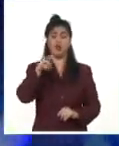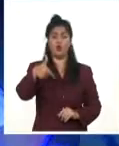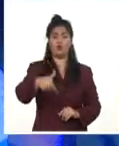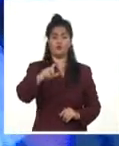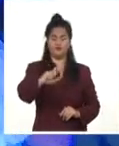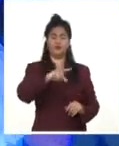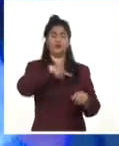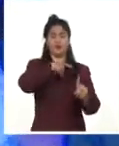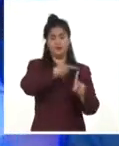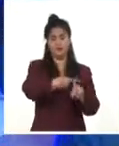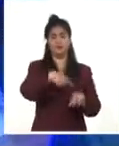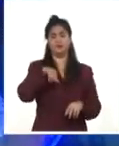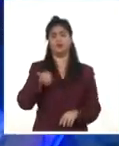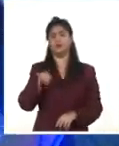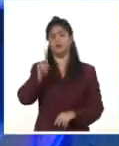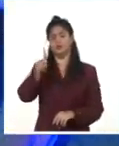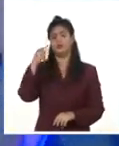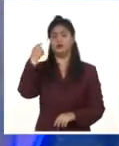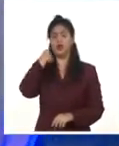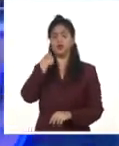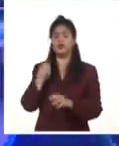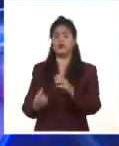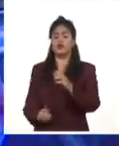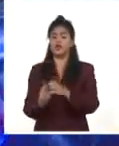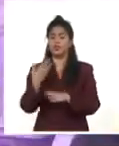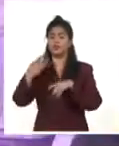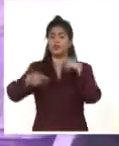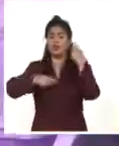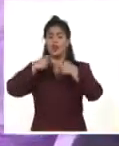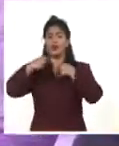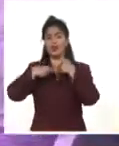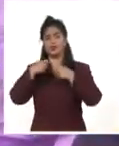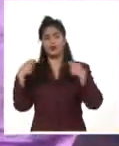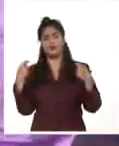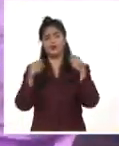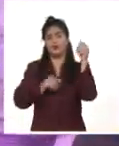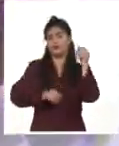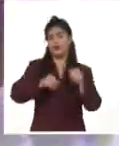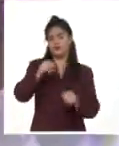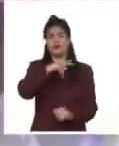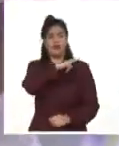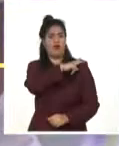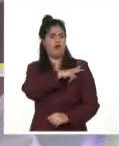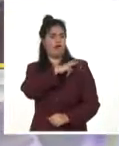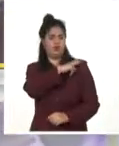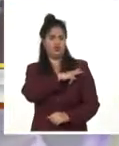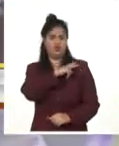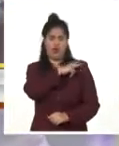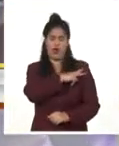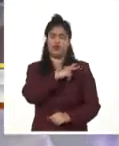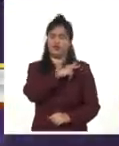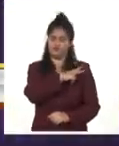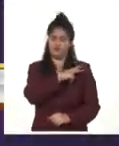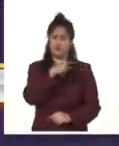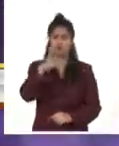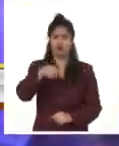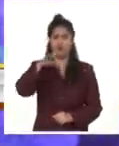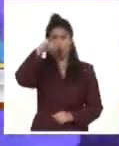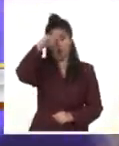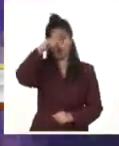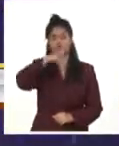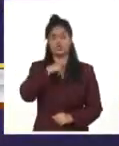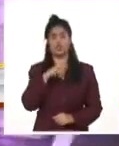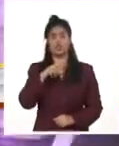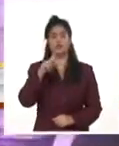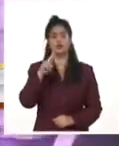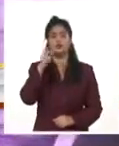61 de la Organización de Pioneros José Martí. El acto estuvo presidido por José Ramón Monteagudo Ruiz, miembro del Comité Central del Partido